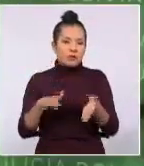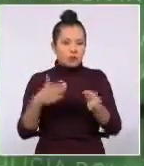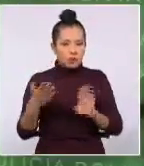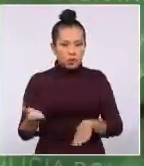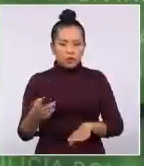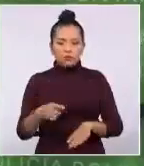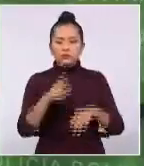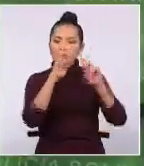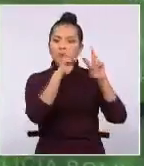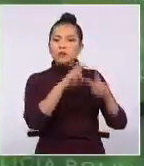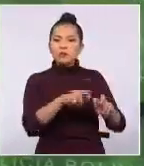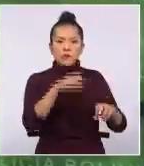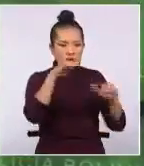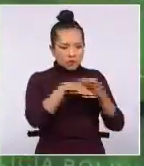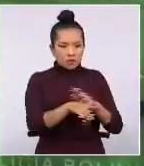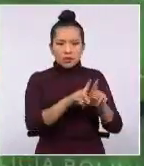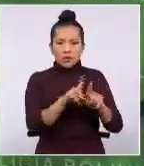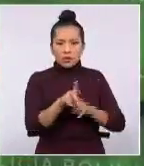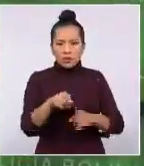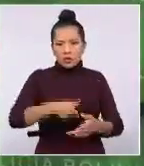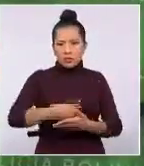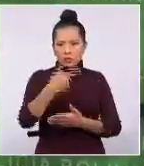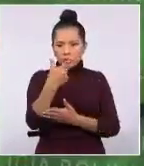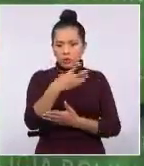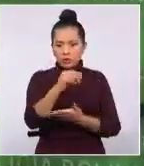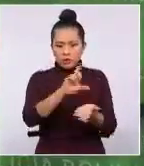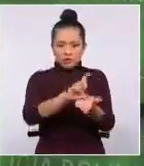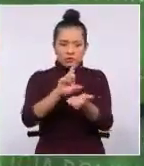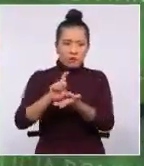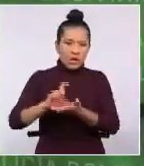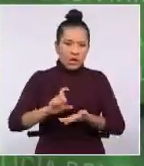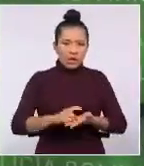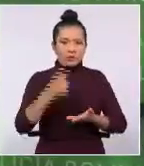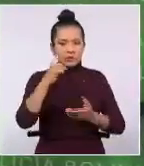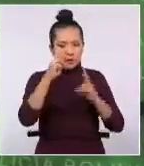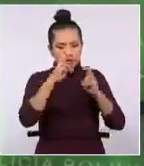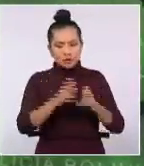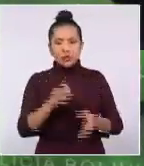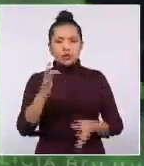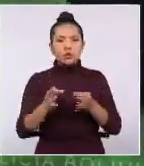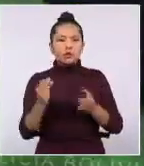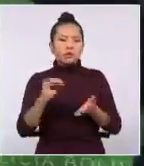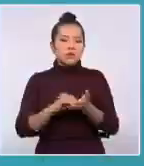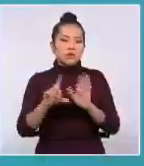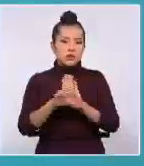de fuego y pasa esto a conocimiento del Ministerio Público para su procesamiento legal.